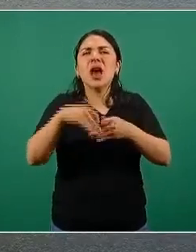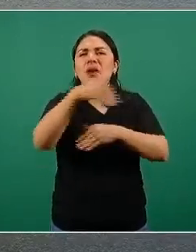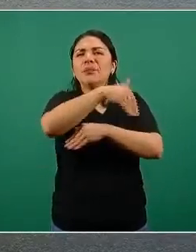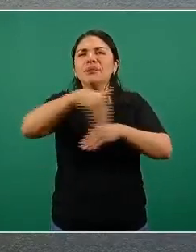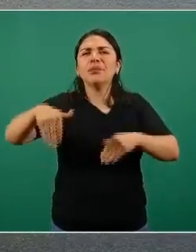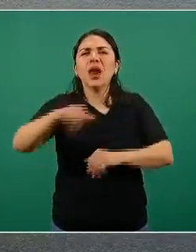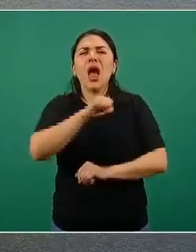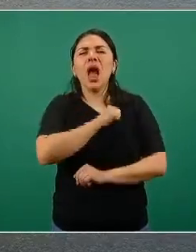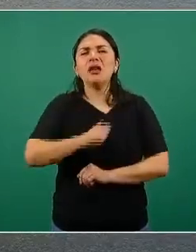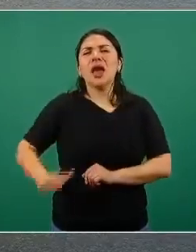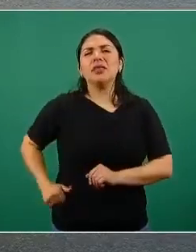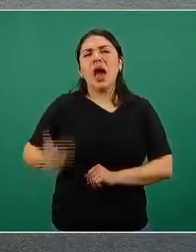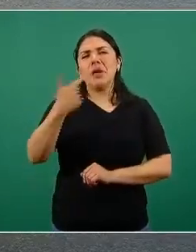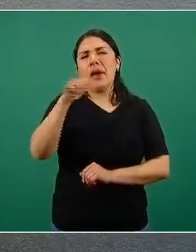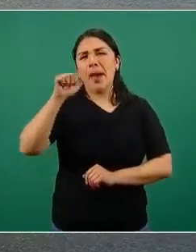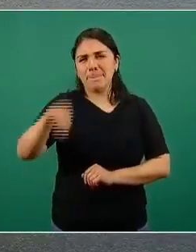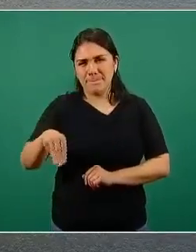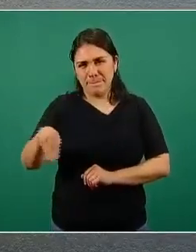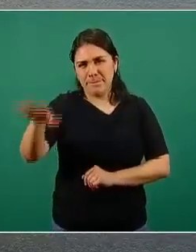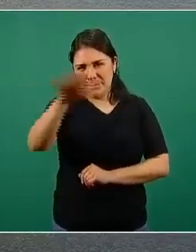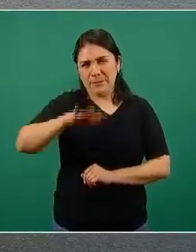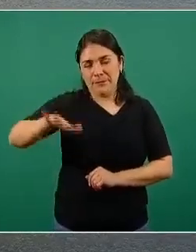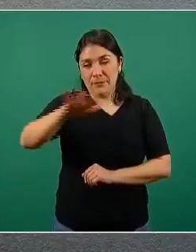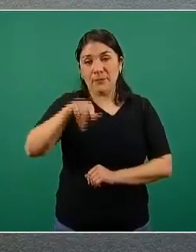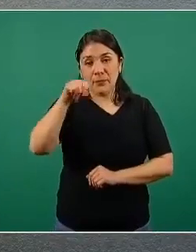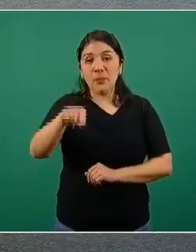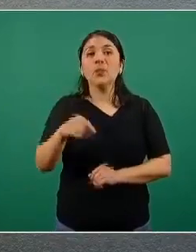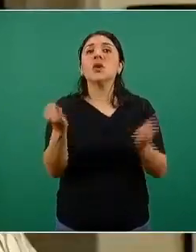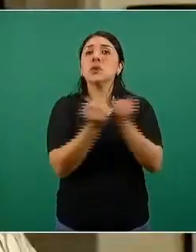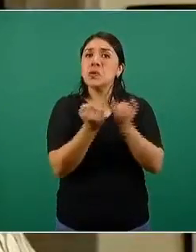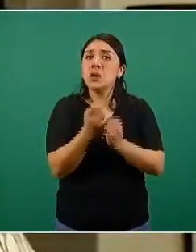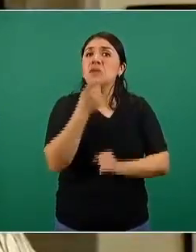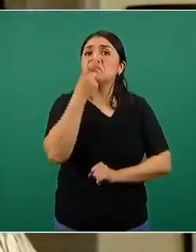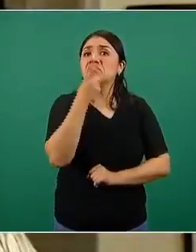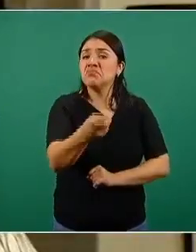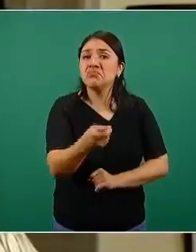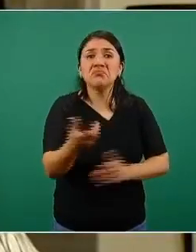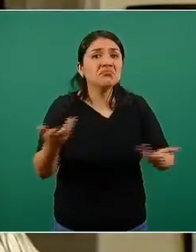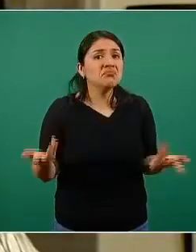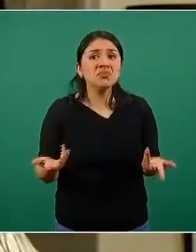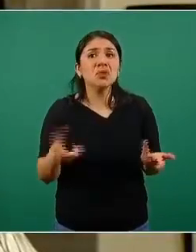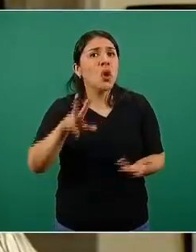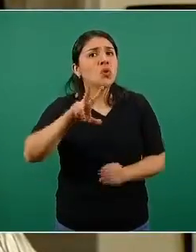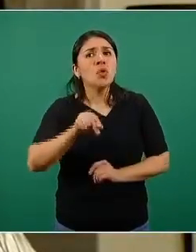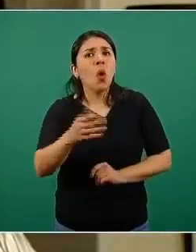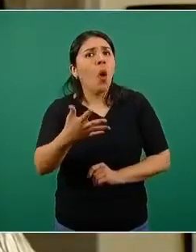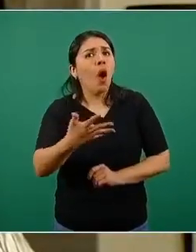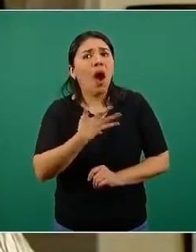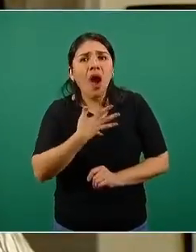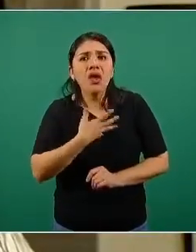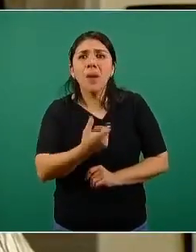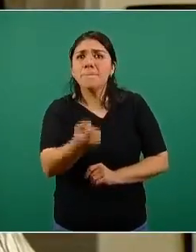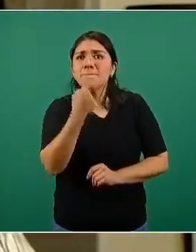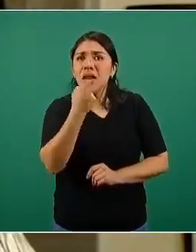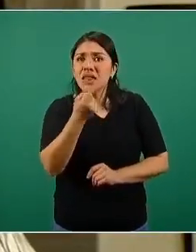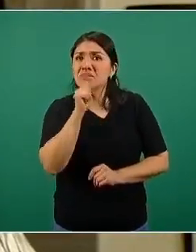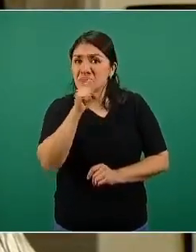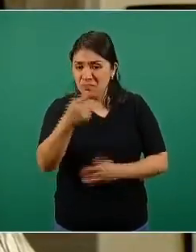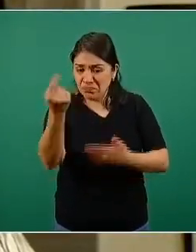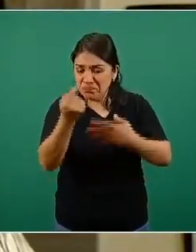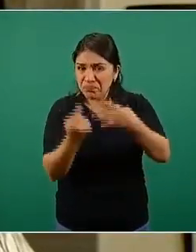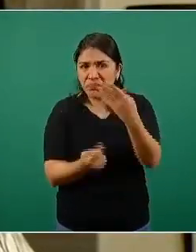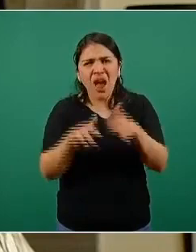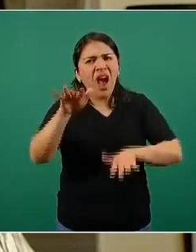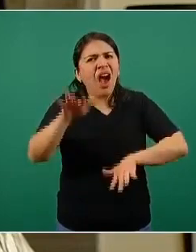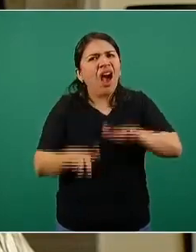de la Alcaldía Gustavo Amadero, les comentan que no hay ninguno de estos medicamentos, muchas